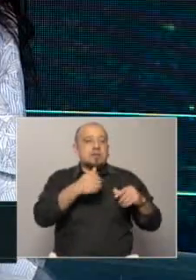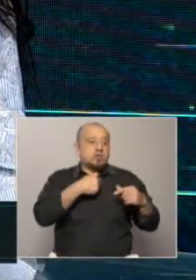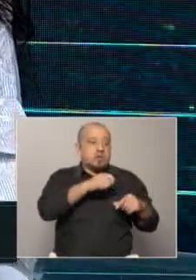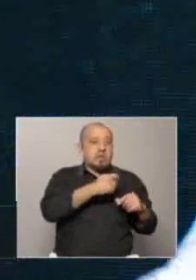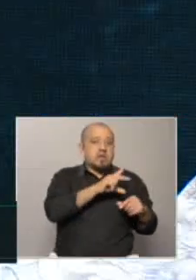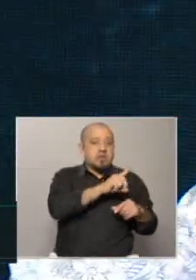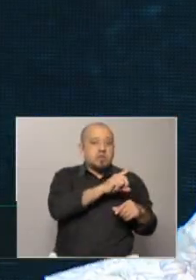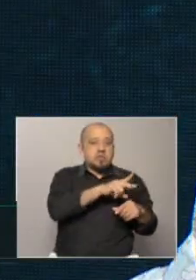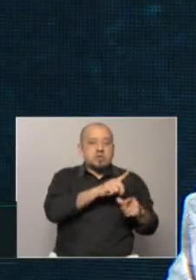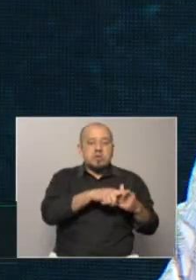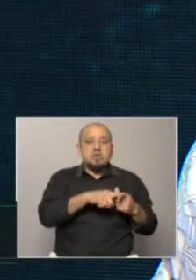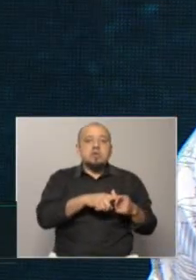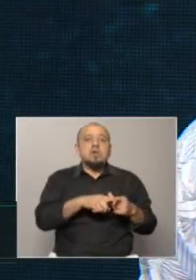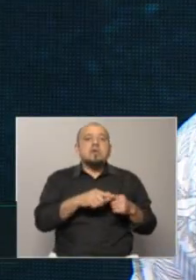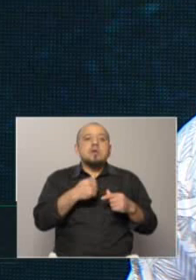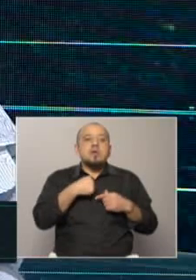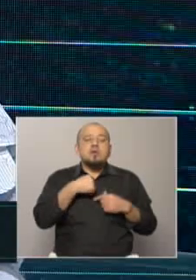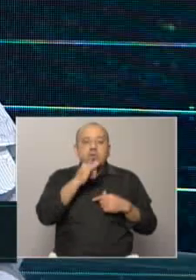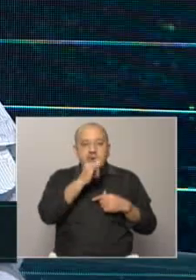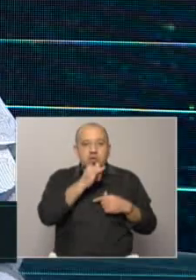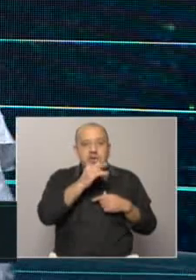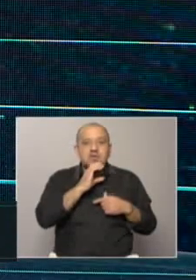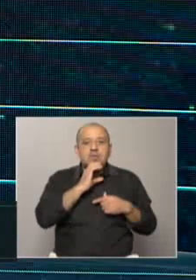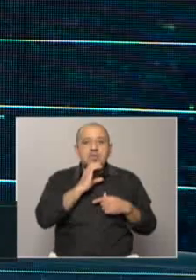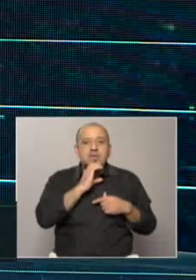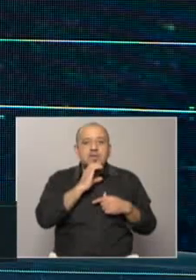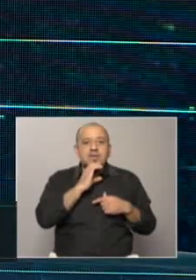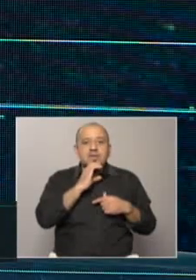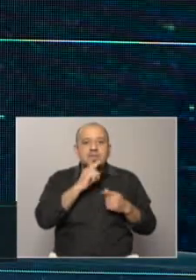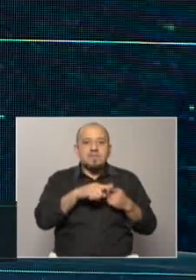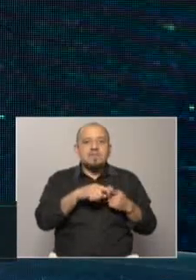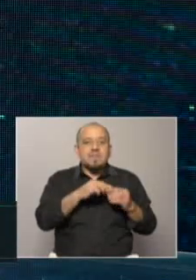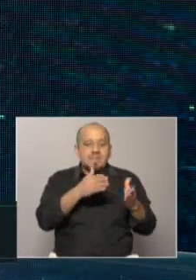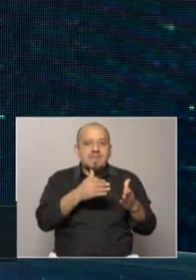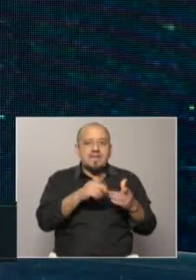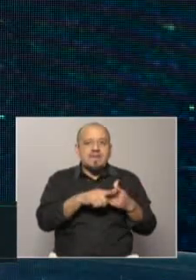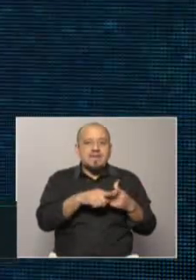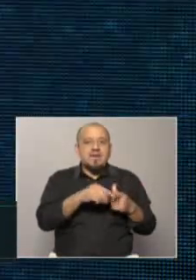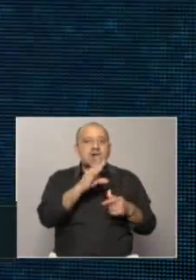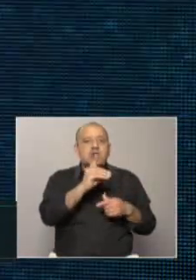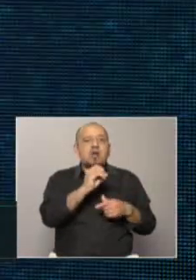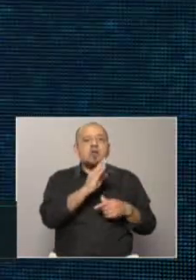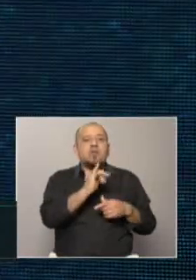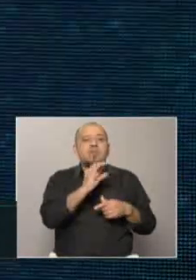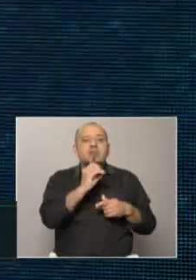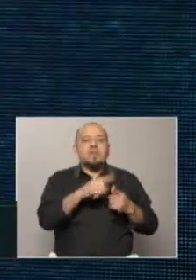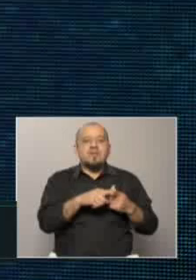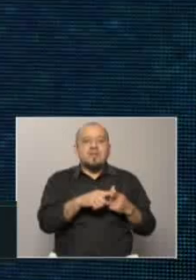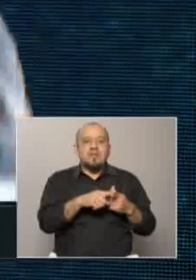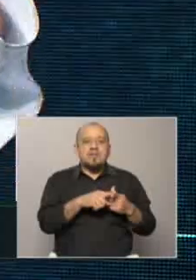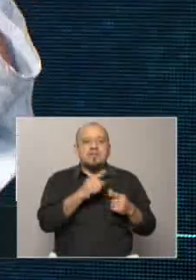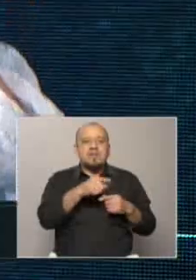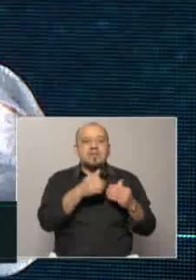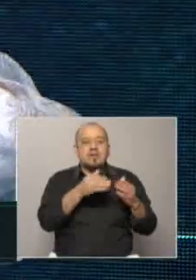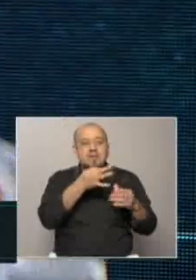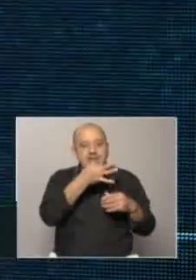Pero muy complementarios también, ¿eh? Totalmente. Yo quiero contar una anécdota para mostrar lo bombón que es. Guarda. Carlos Dopico. Chan, chan. Que cuando